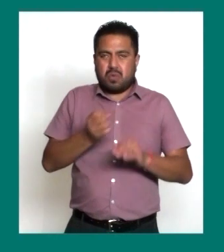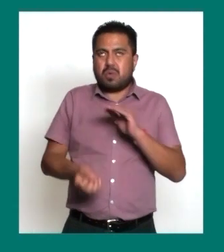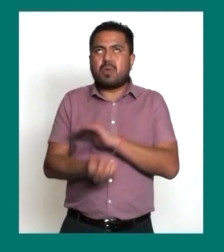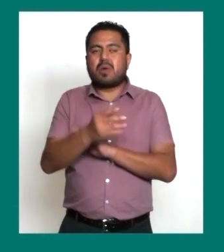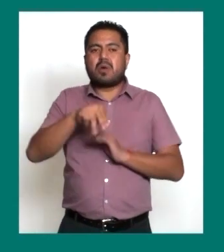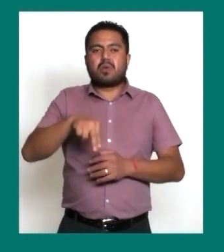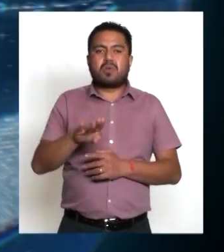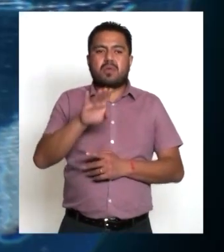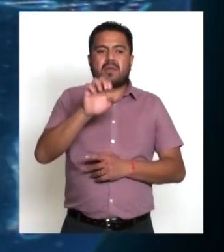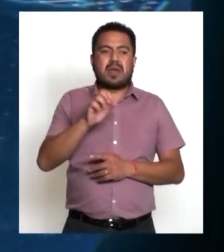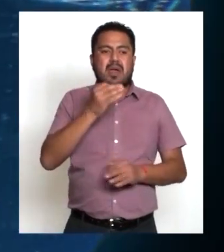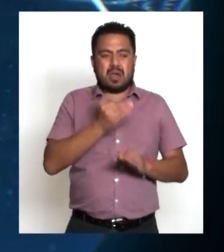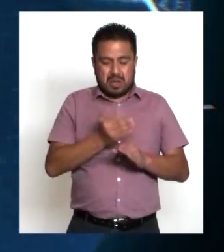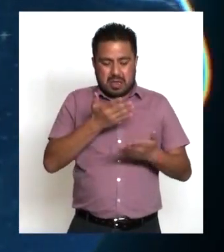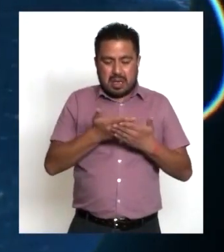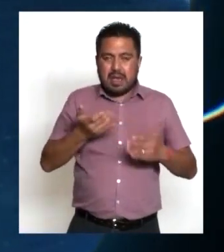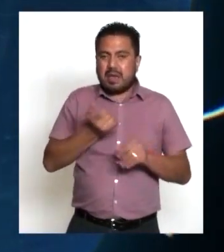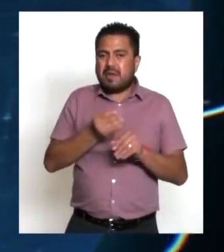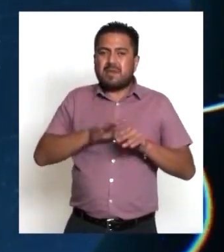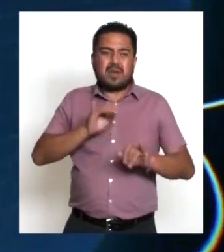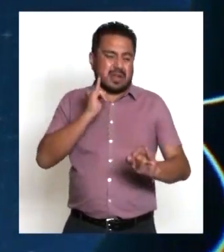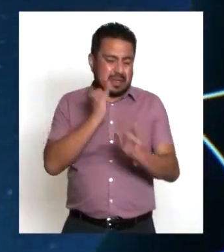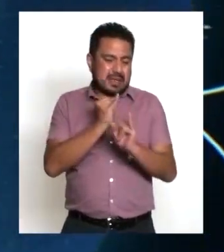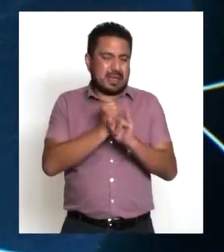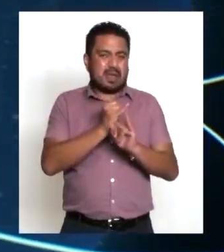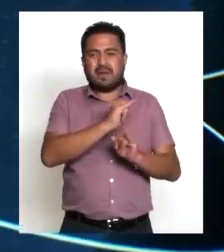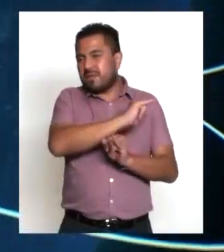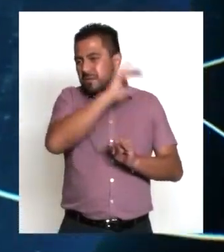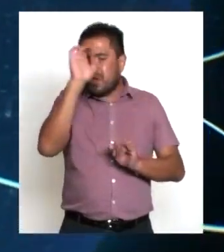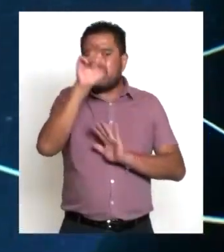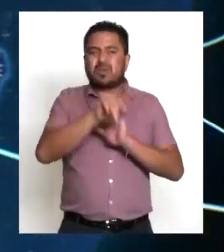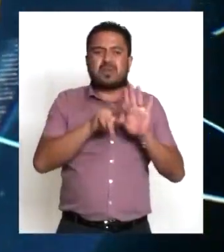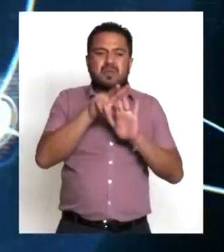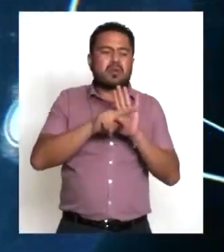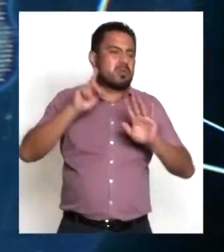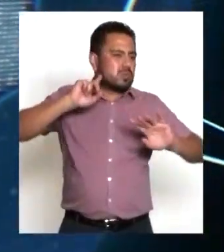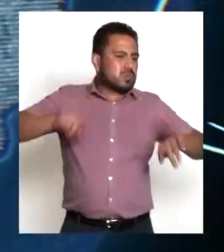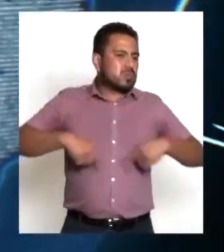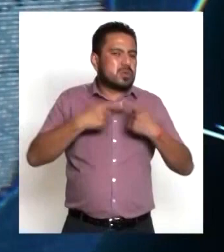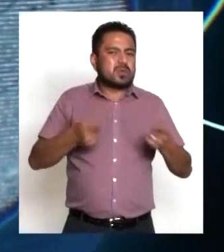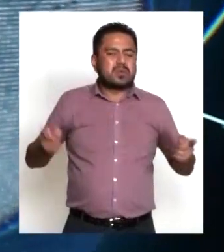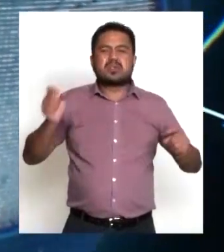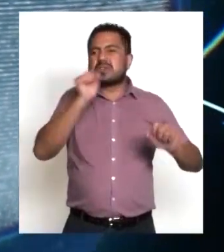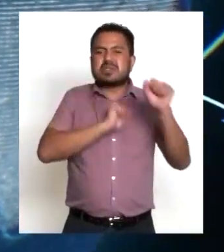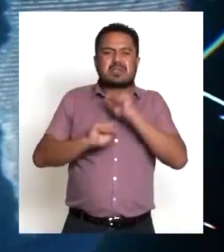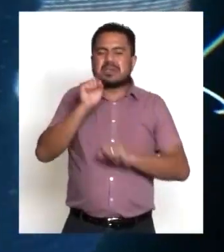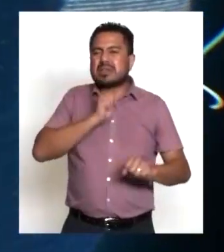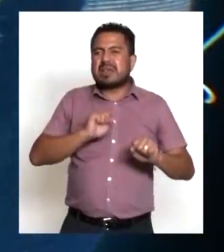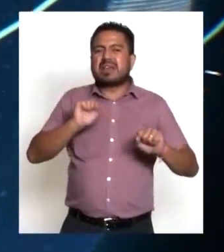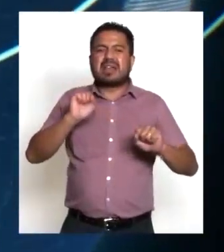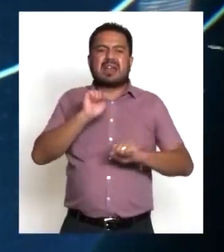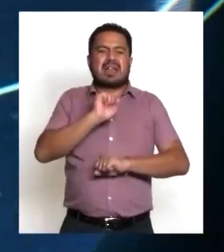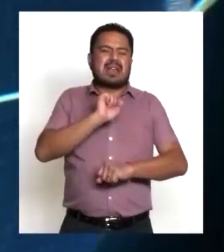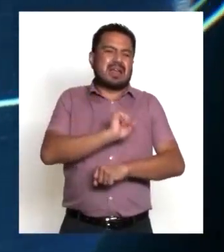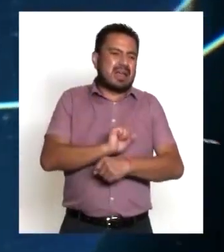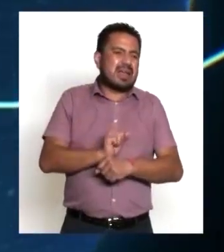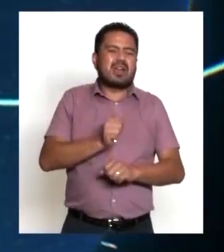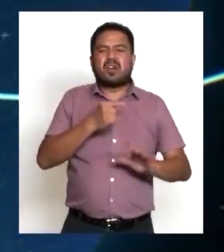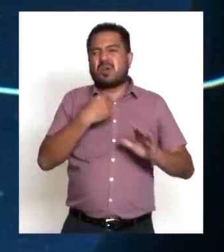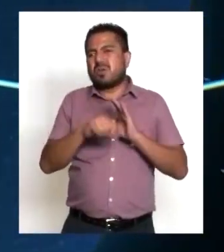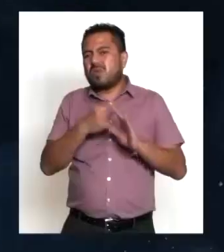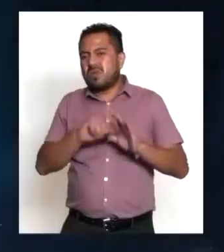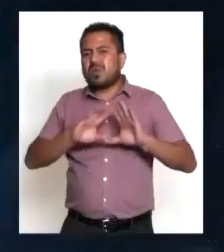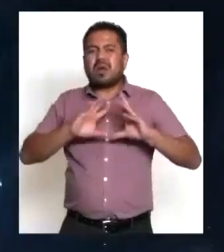actualmente en la nube? La información que actualmente hay en Internet. Fotos, videos, música, chismes de celebridades,